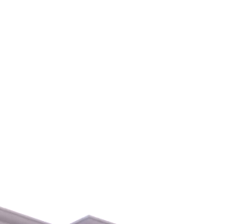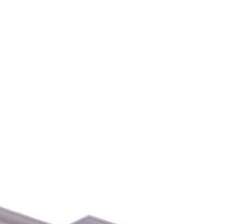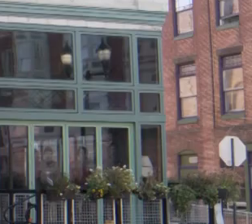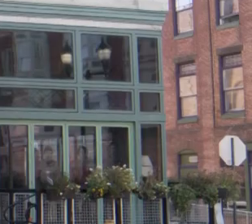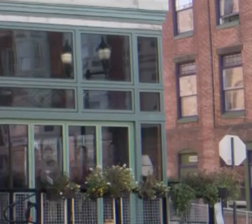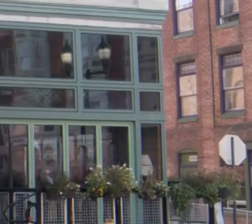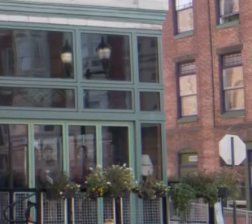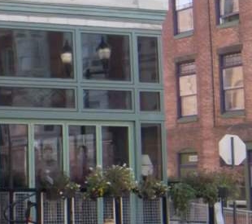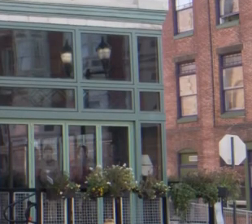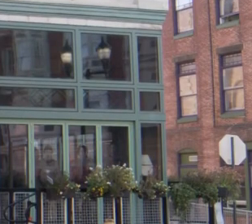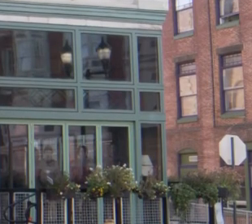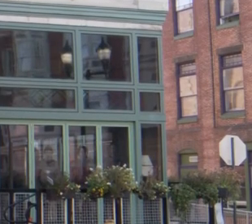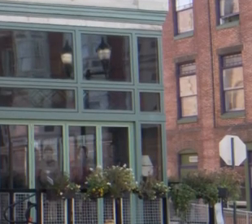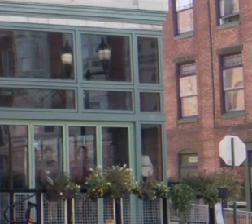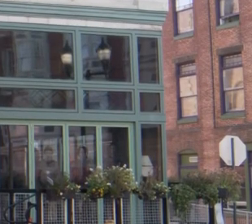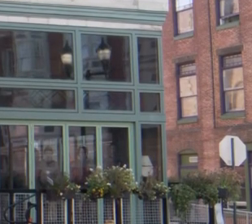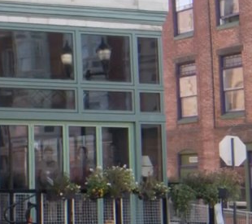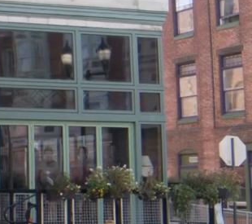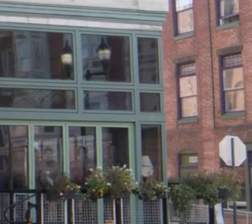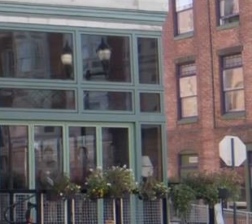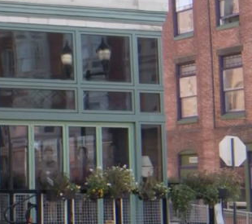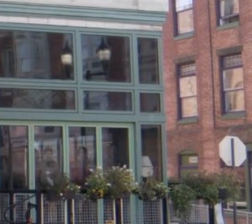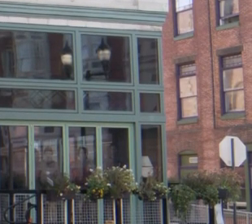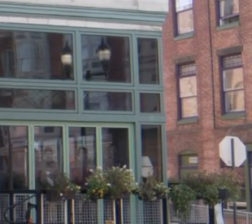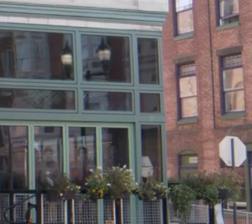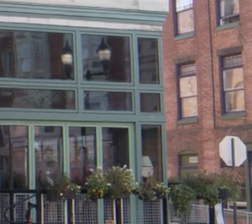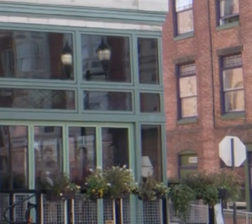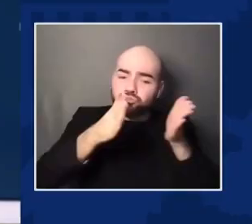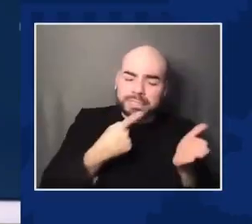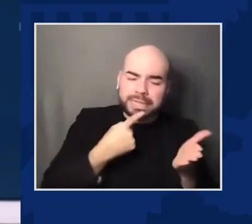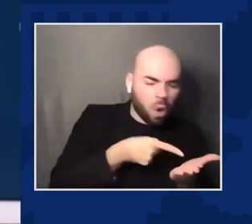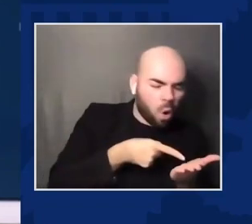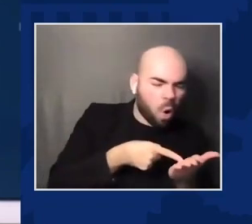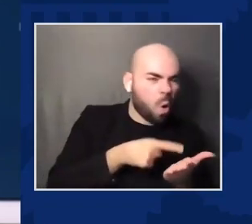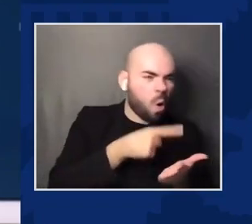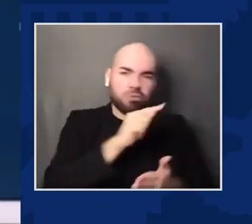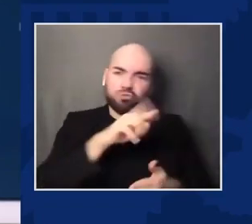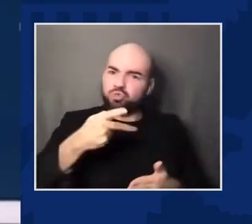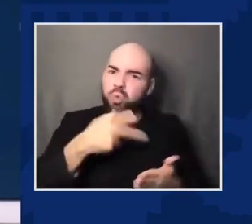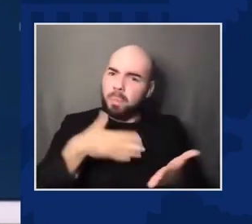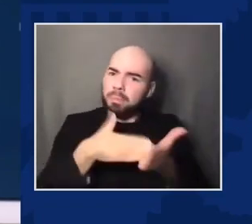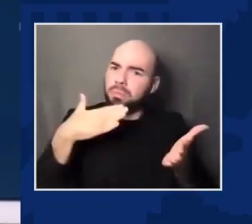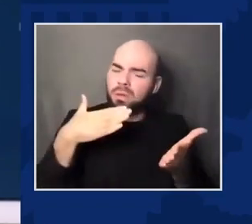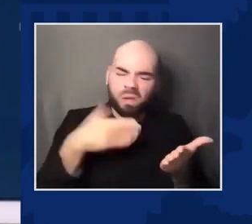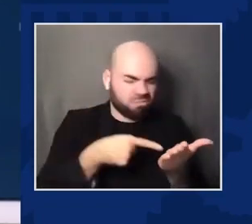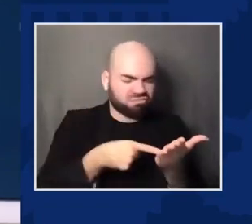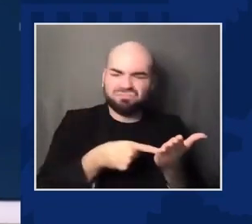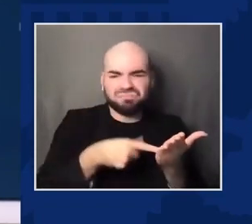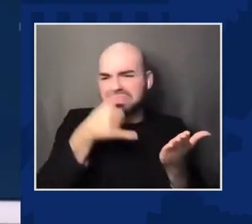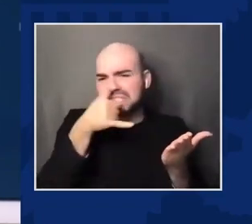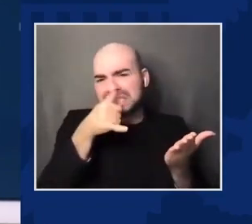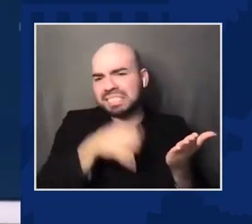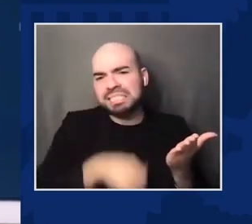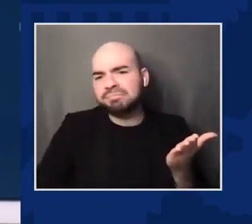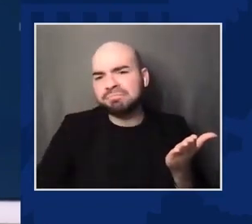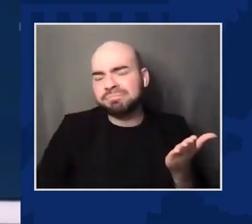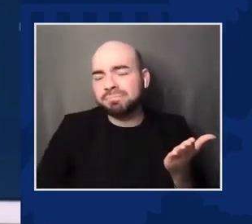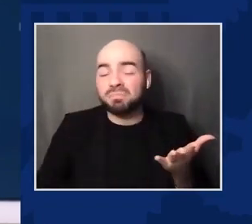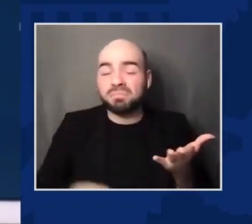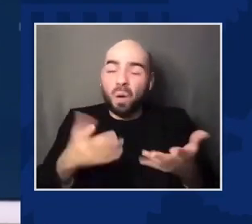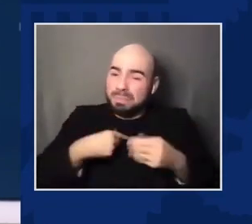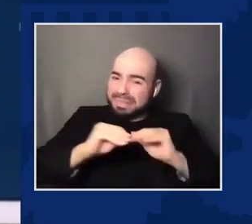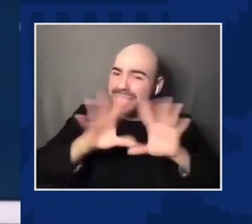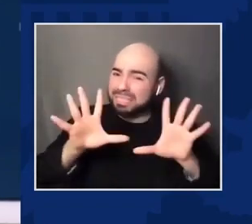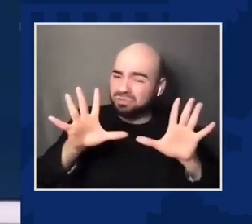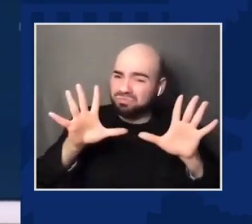donde su equipo de trabajo adelanta el proceso de transición espiritual dejemos absolutamente claro lo que